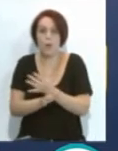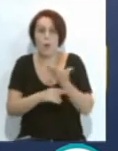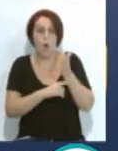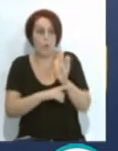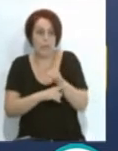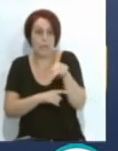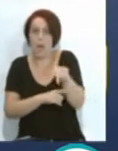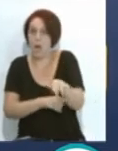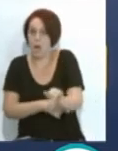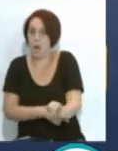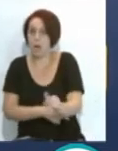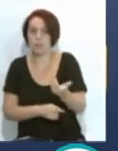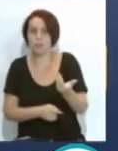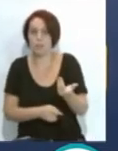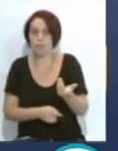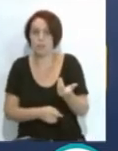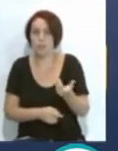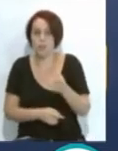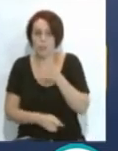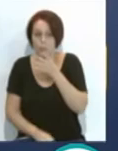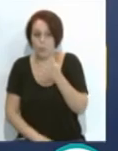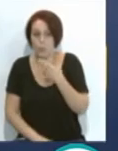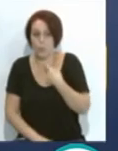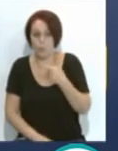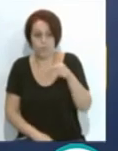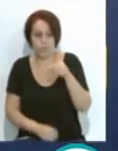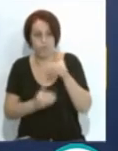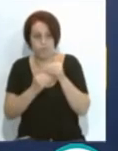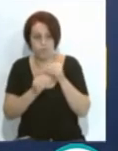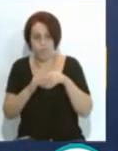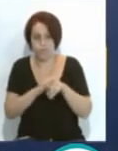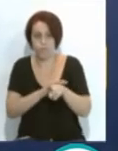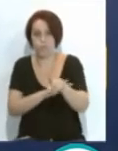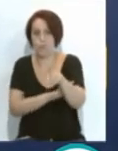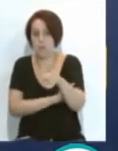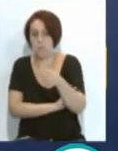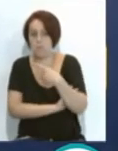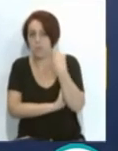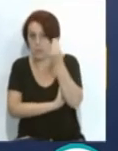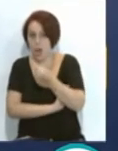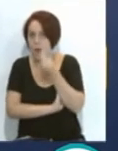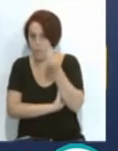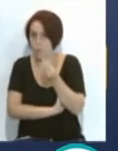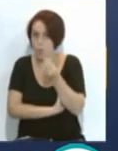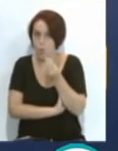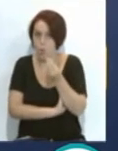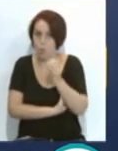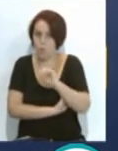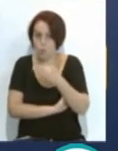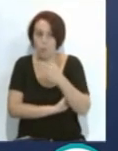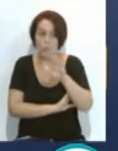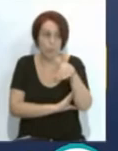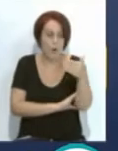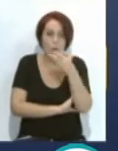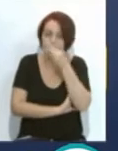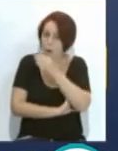ofertas que él tenía y ante la, como he dicho, la proyección que entendemos que tenía que salir fuera del club, era lo mejor